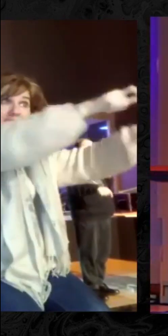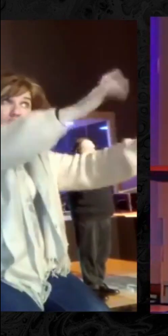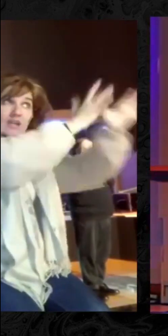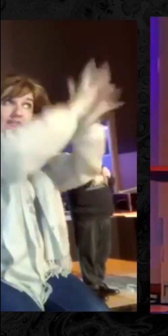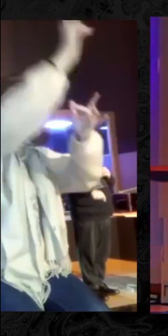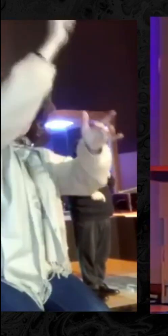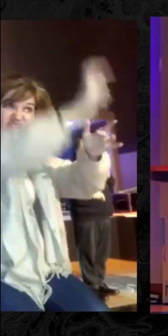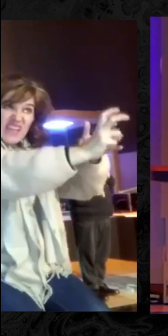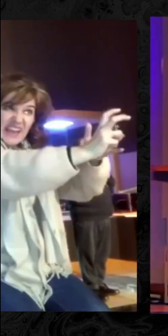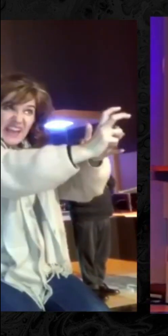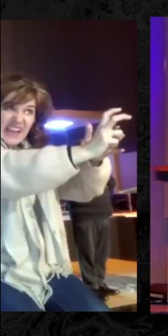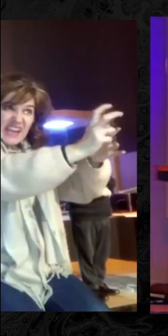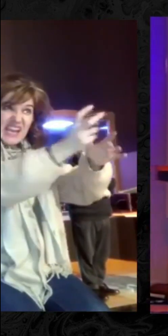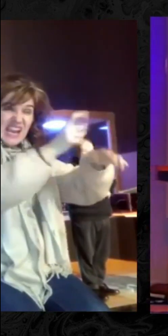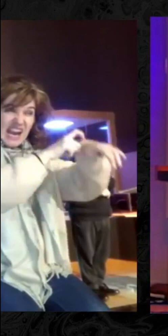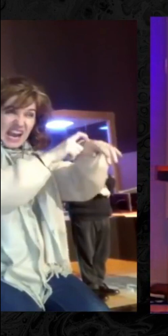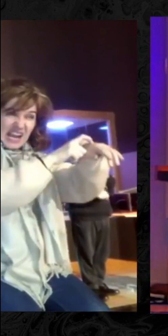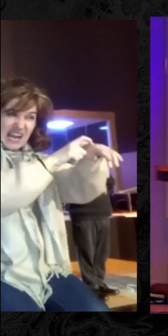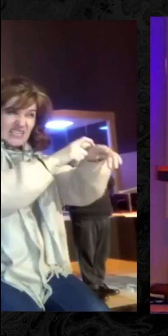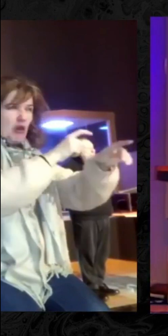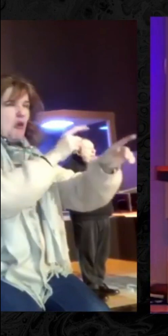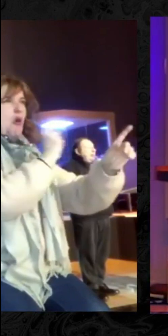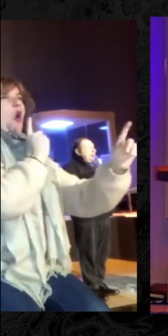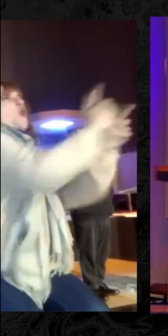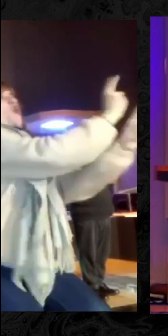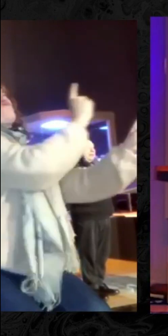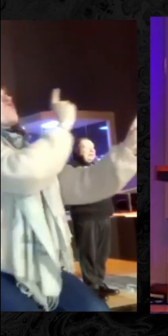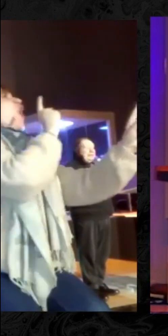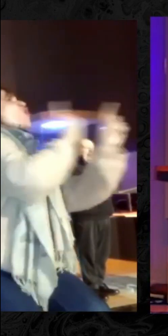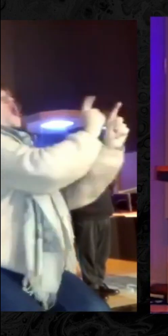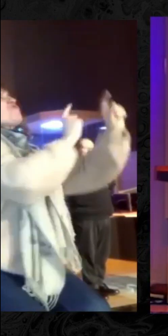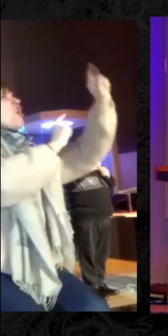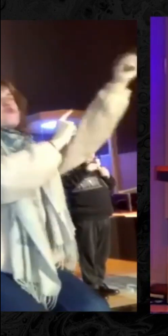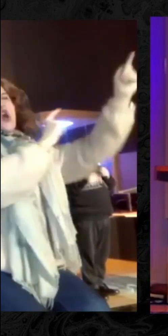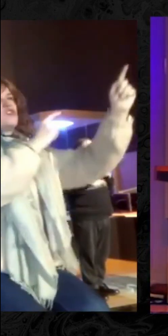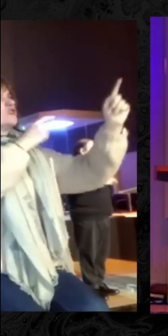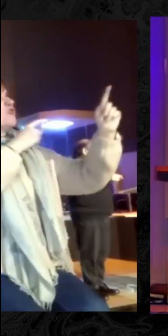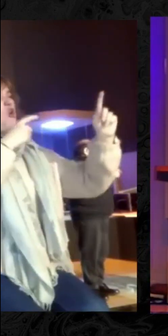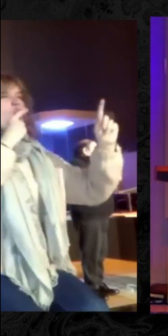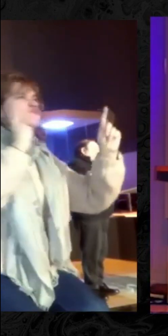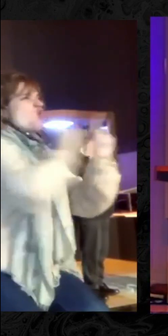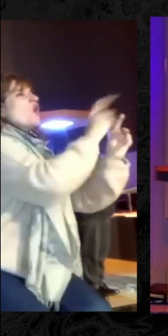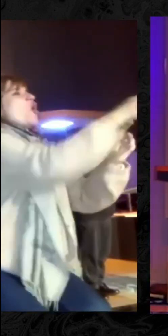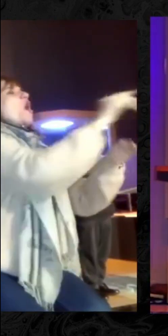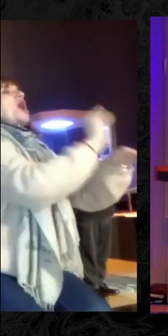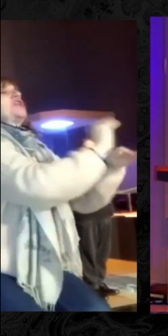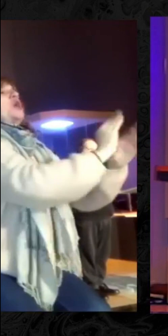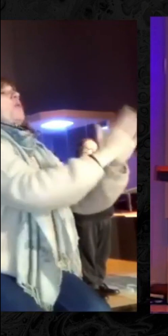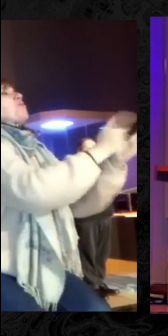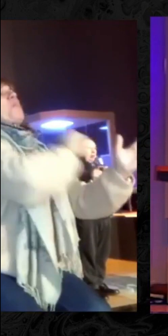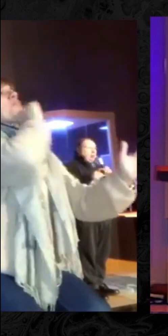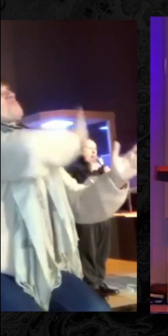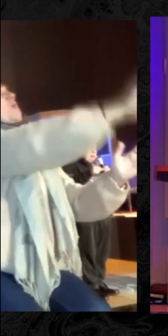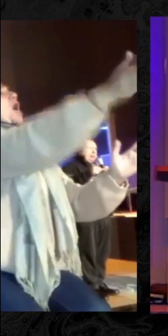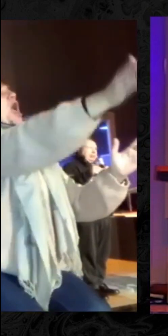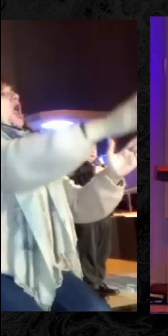en contra de Dios a esto que se oponen en contra de las doctrinas de nuestro señor Jesucristo Así que